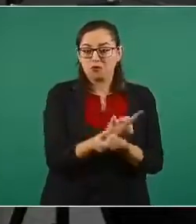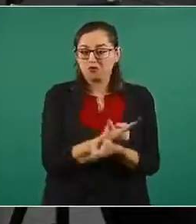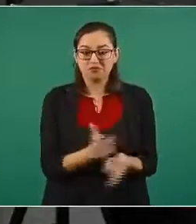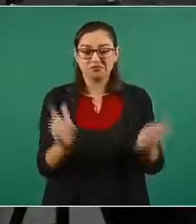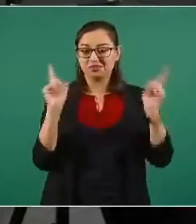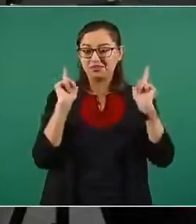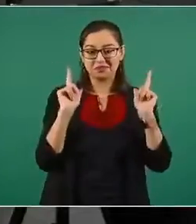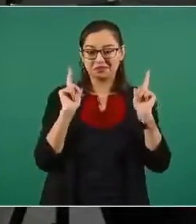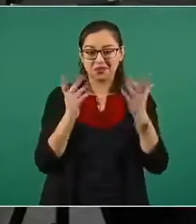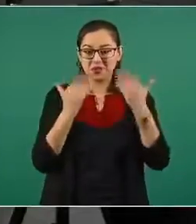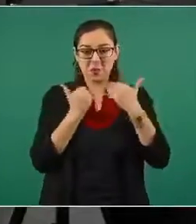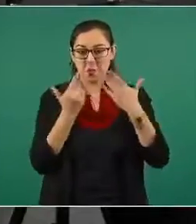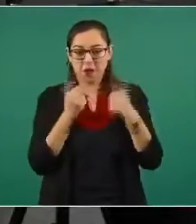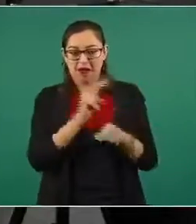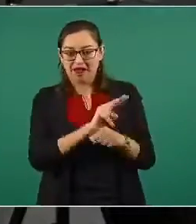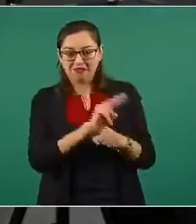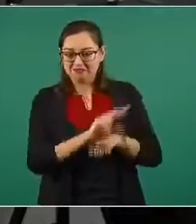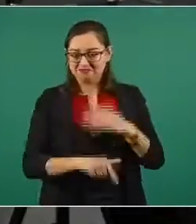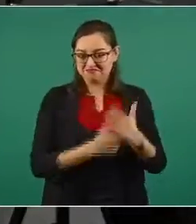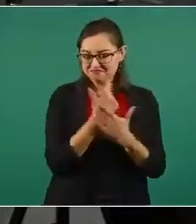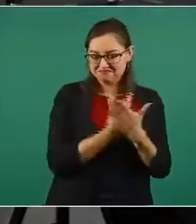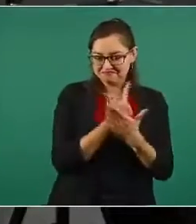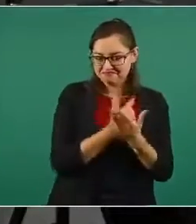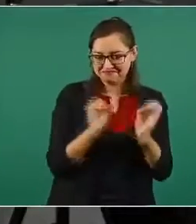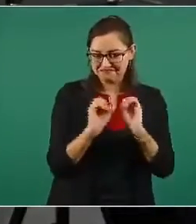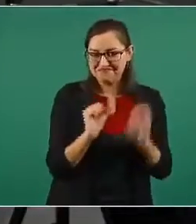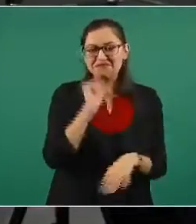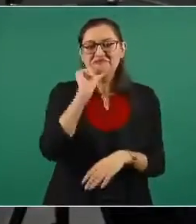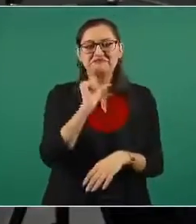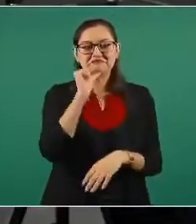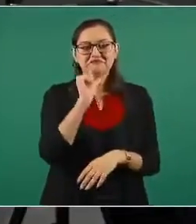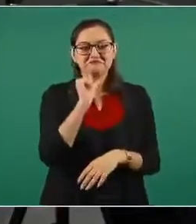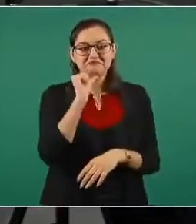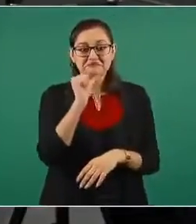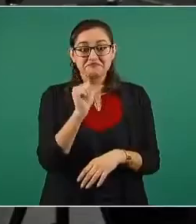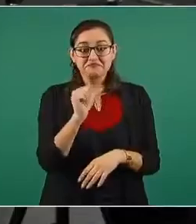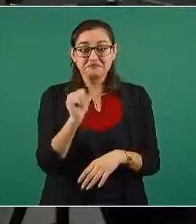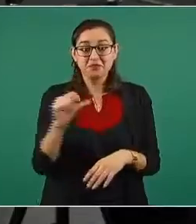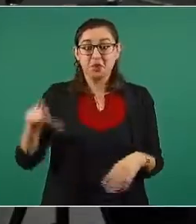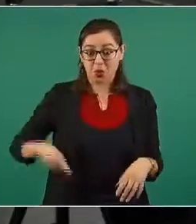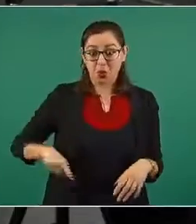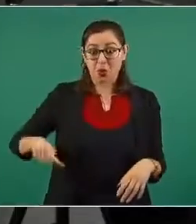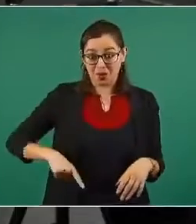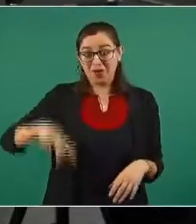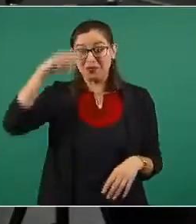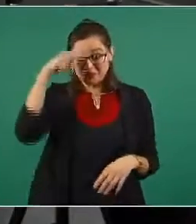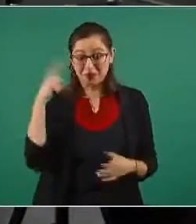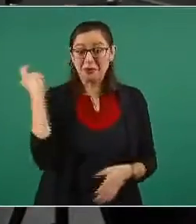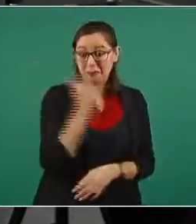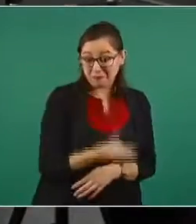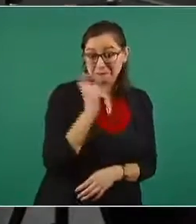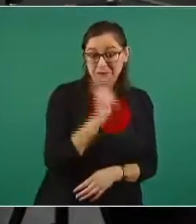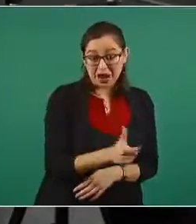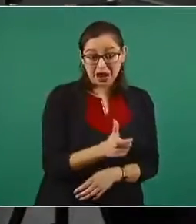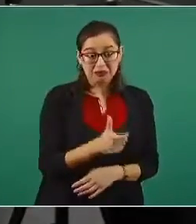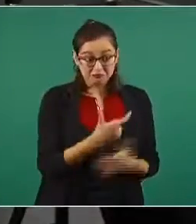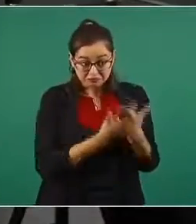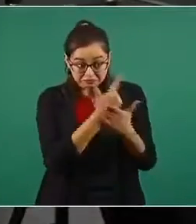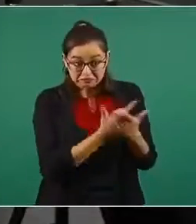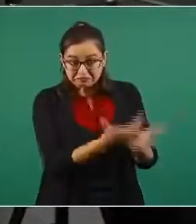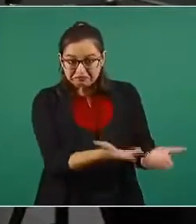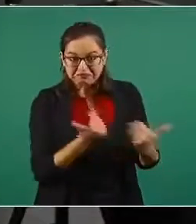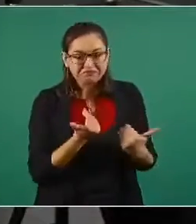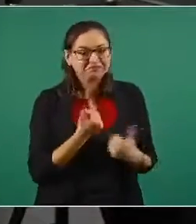negra, a pesar de que son financiadas por el pueblo de México. Yo quiero saber si en